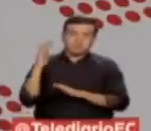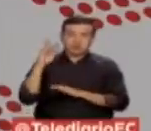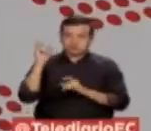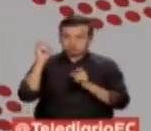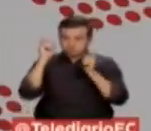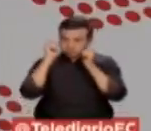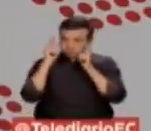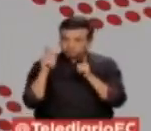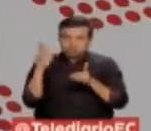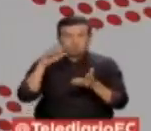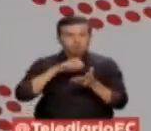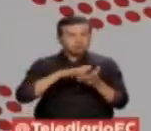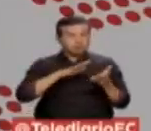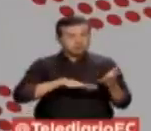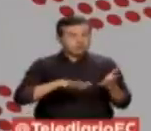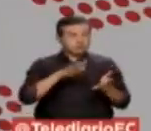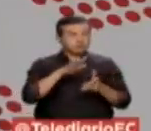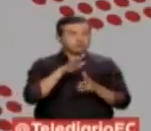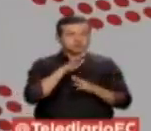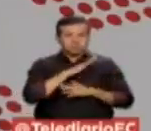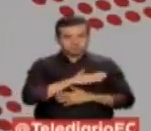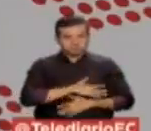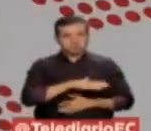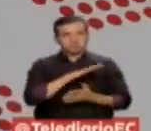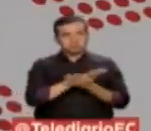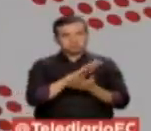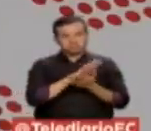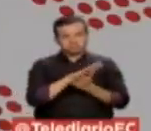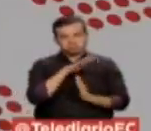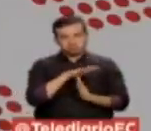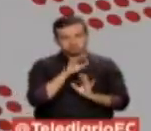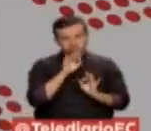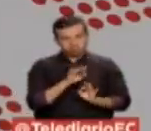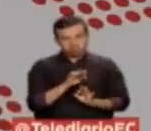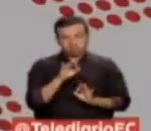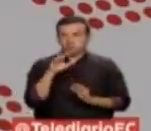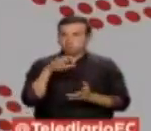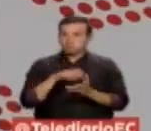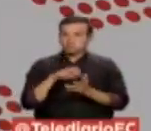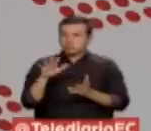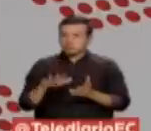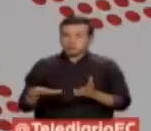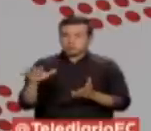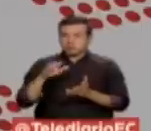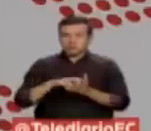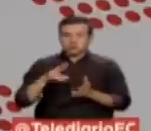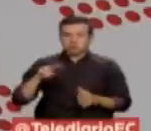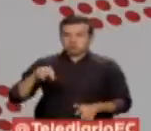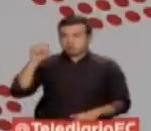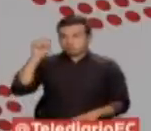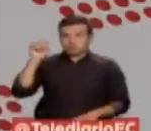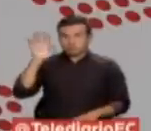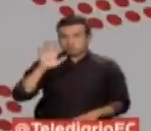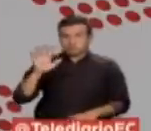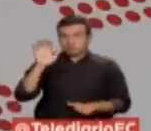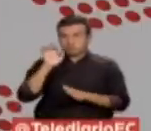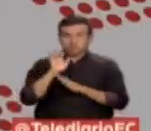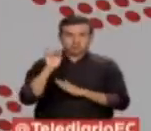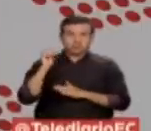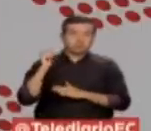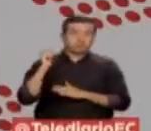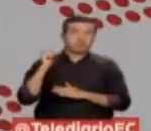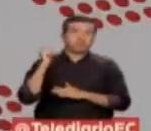atención y provincias que son particularmente tranquilas y más pacíficas las provincias de el norte del país tienen